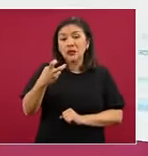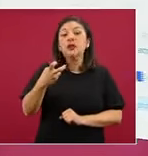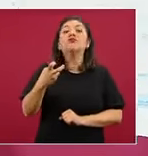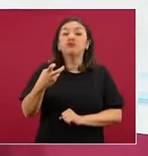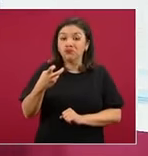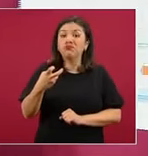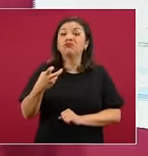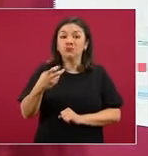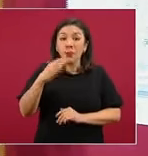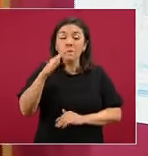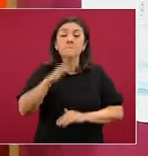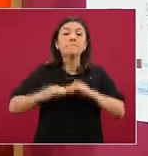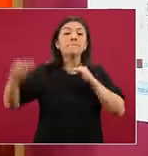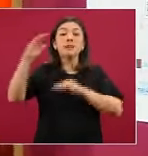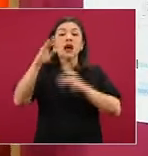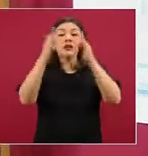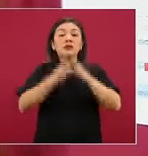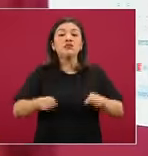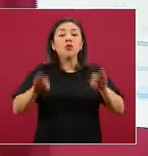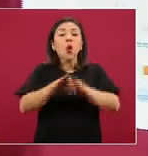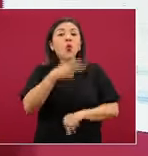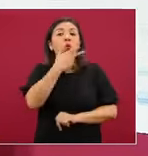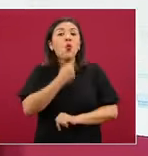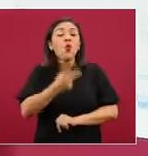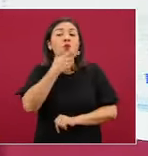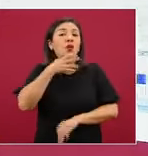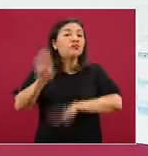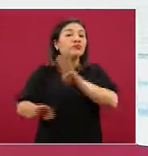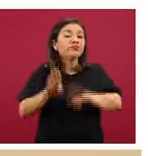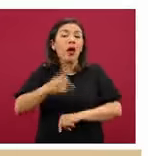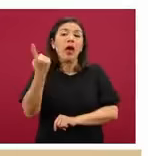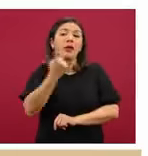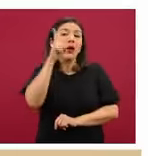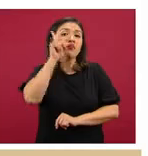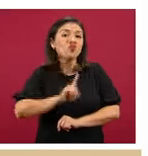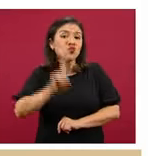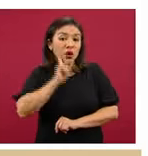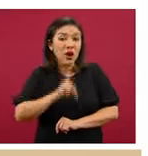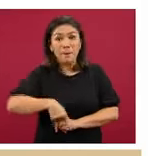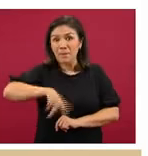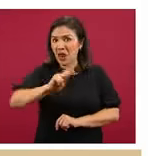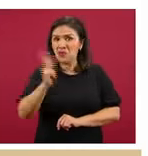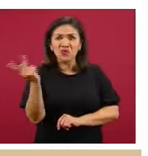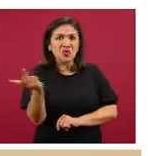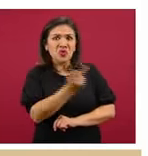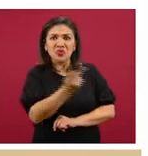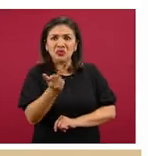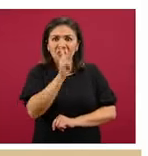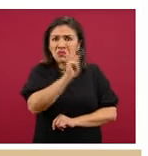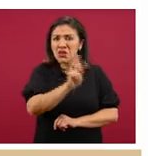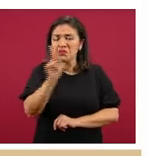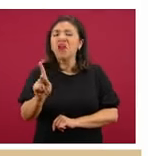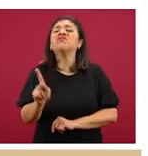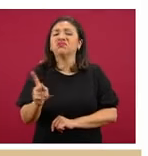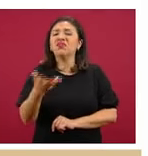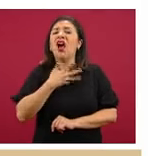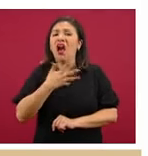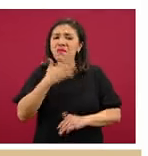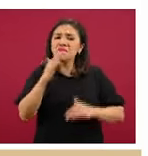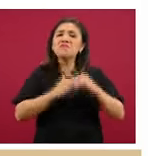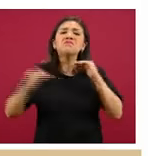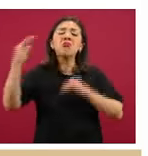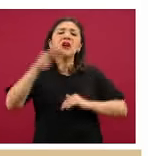sido mucho más importante en los hombres que en las mujeres. Sin embargo, en ambos tenemos este exceso de